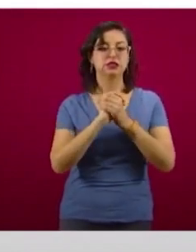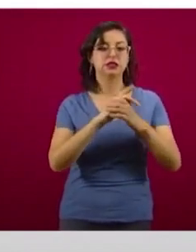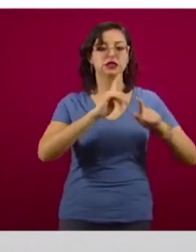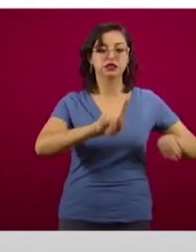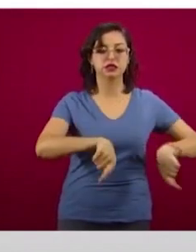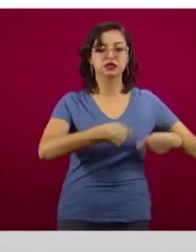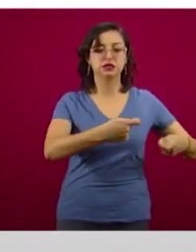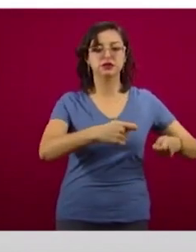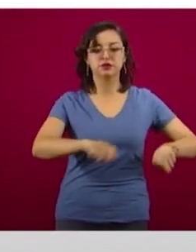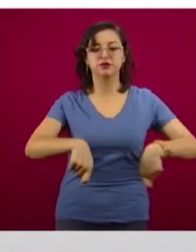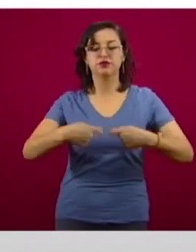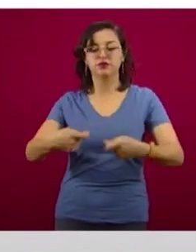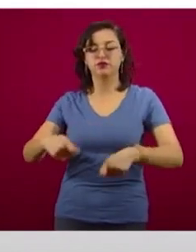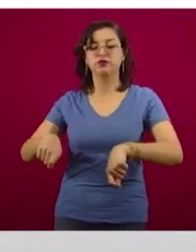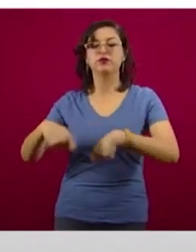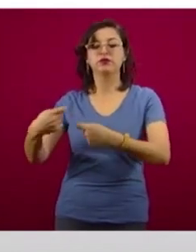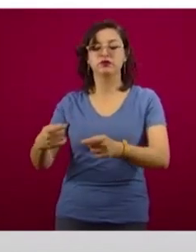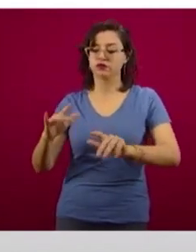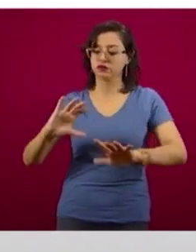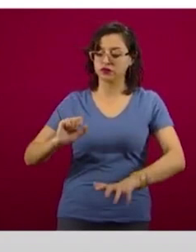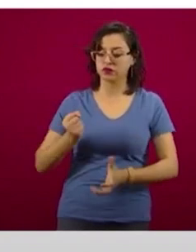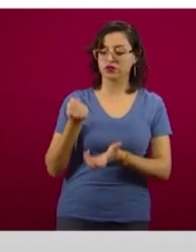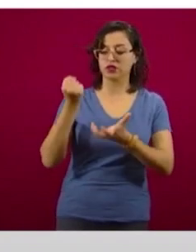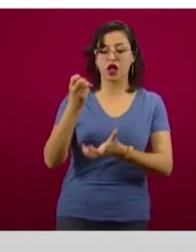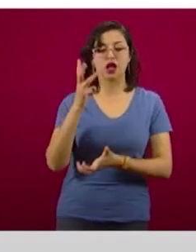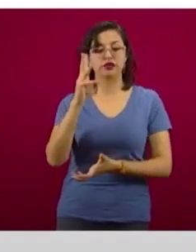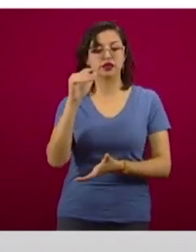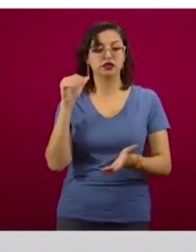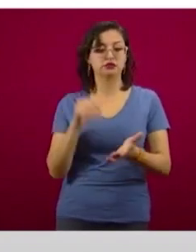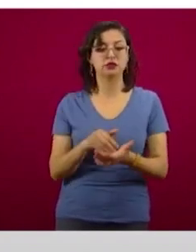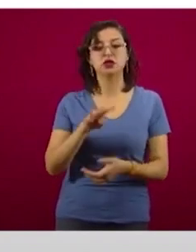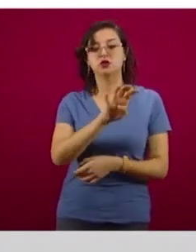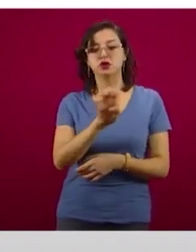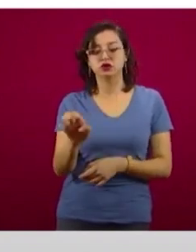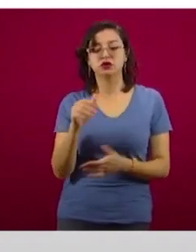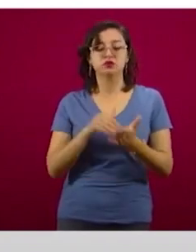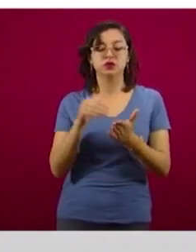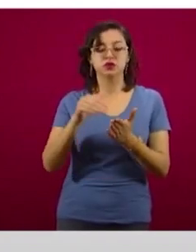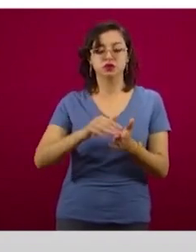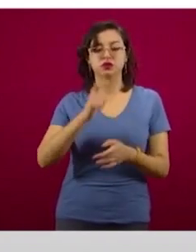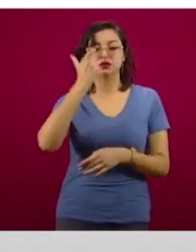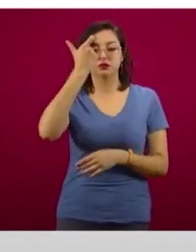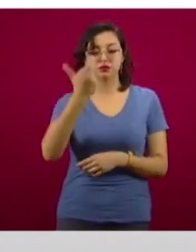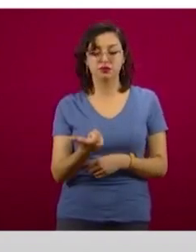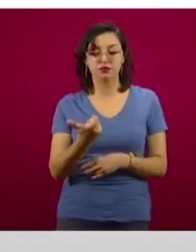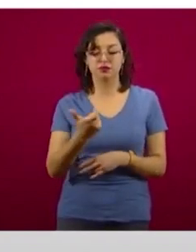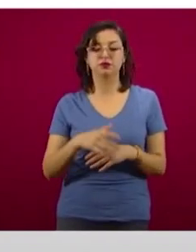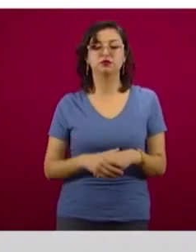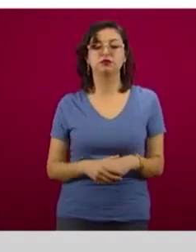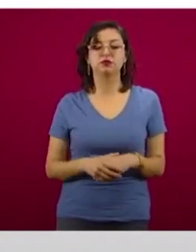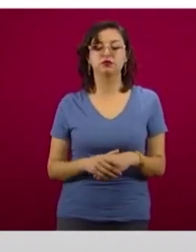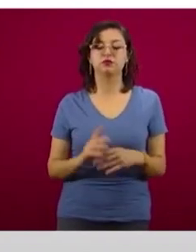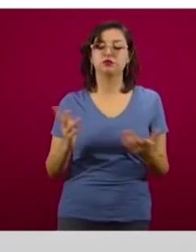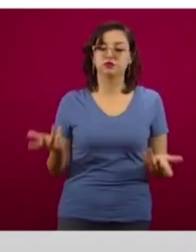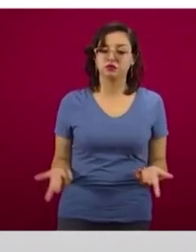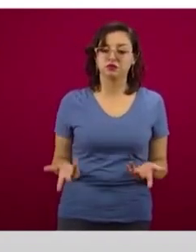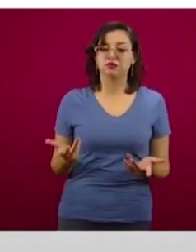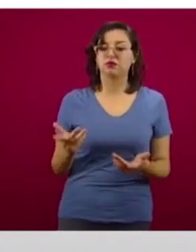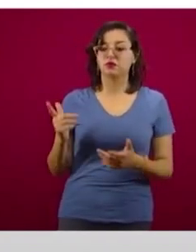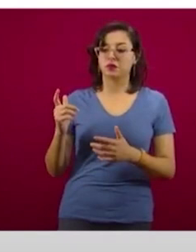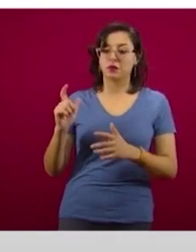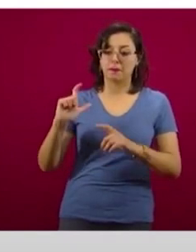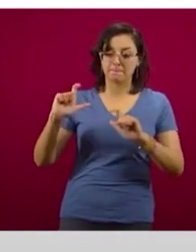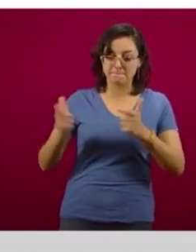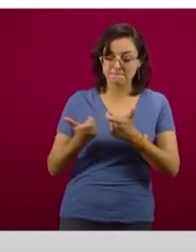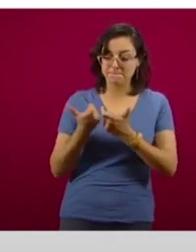aproximadamente. Tenemos un presupuesto de 3.400 millones de pesos, que está compuesto entre lo que viene del